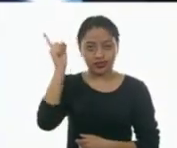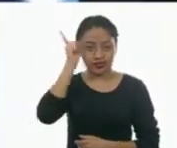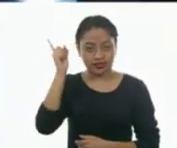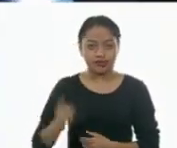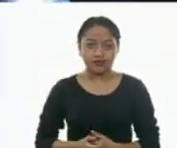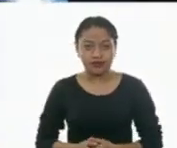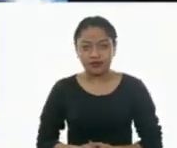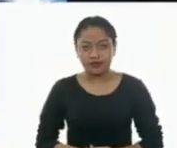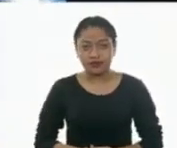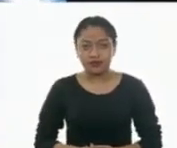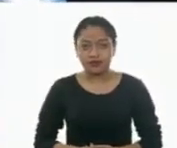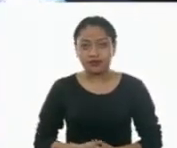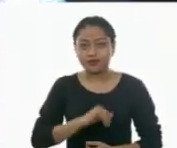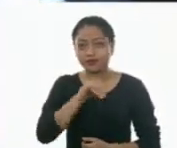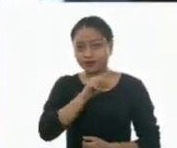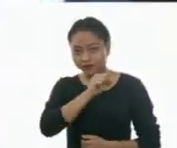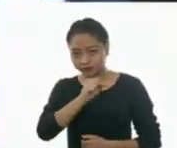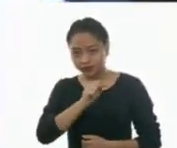3.